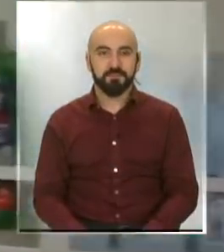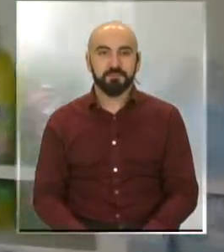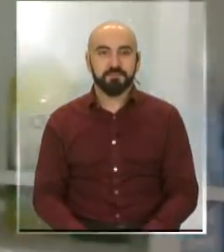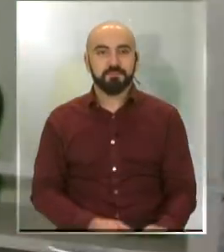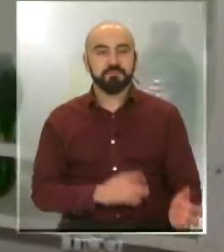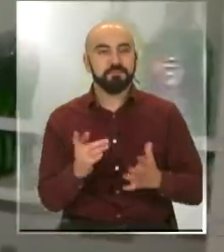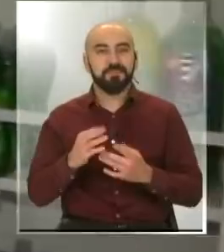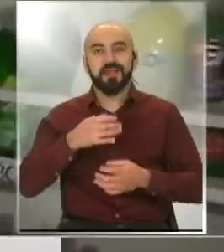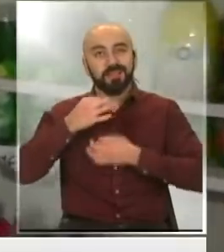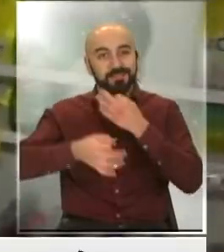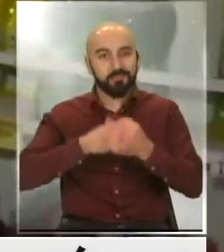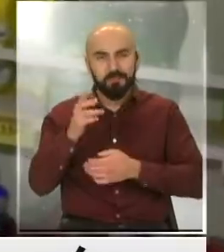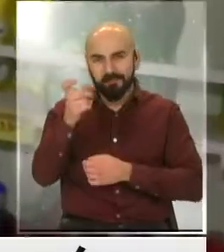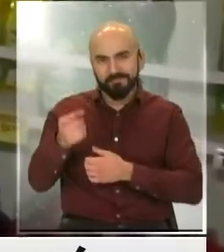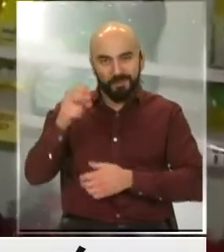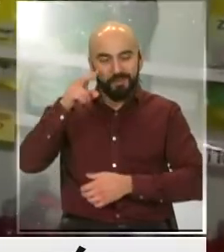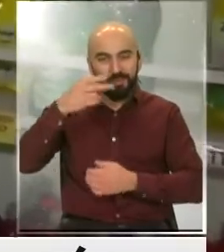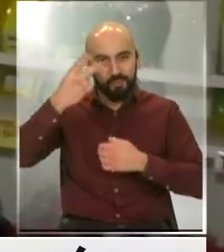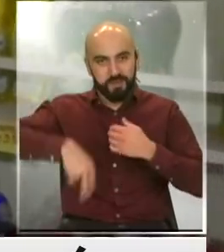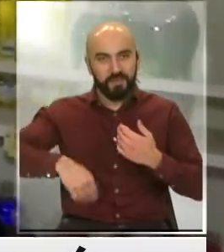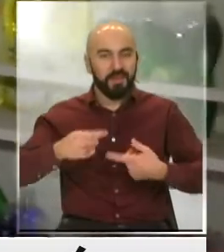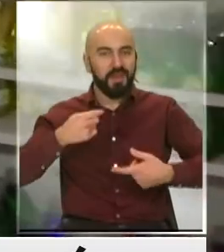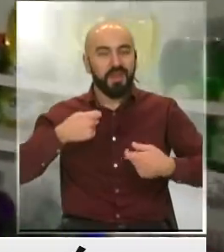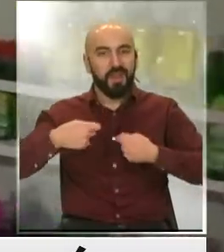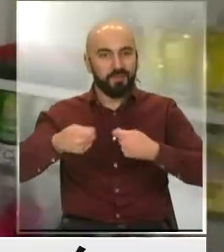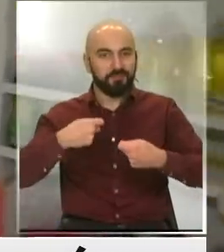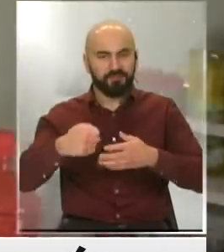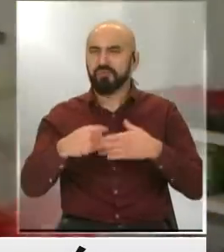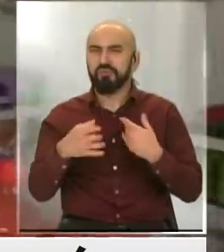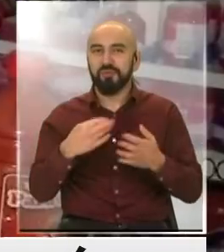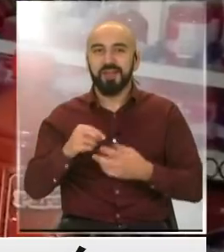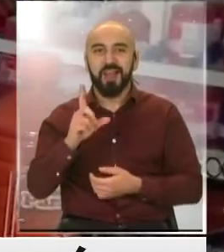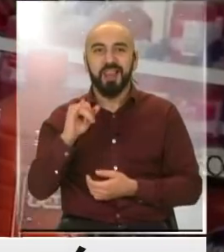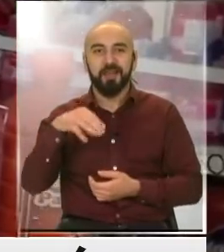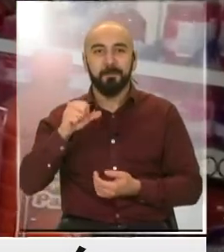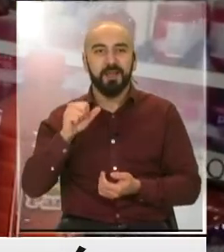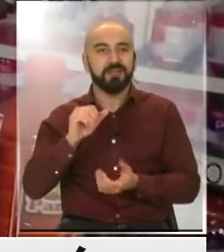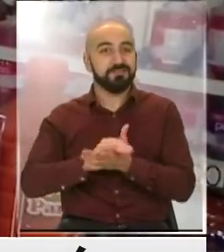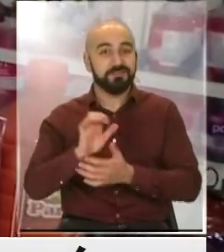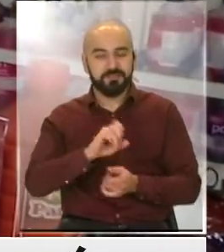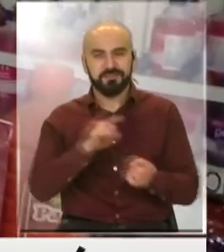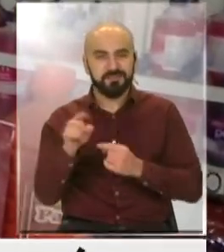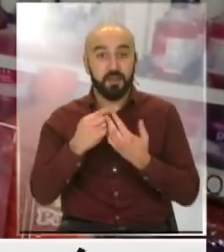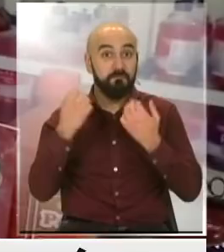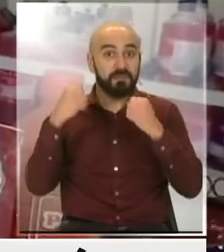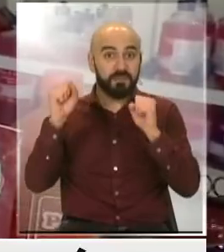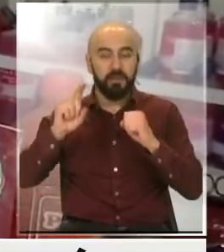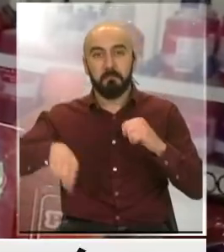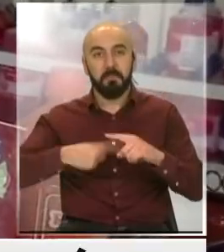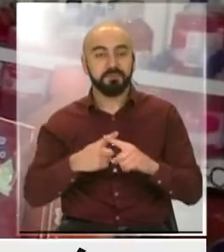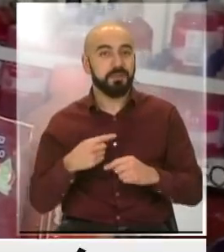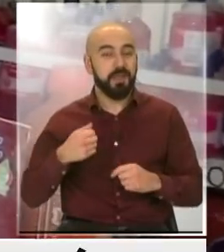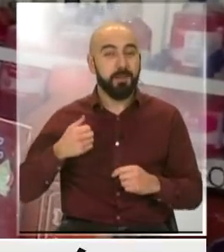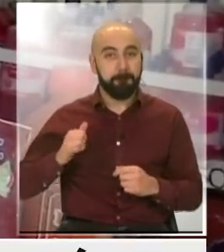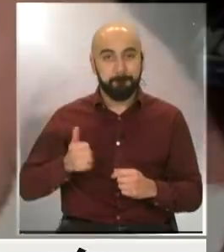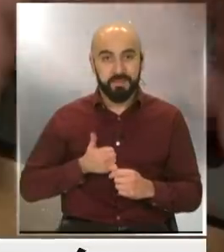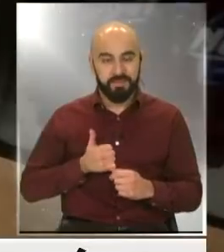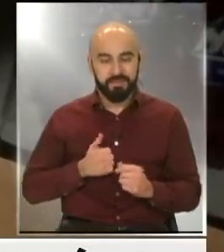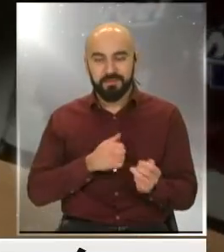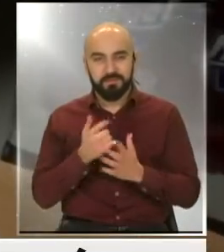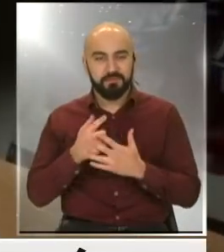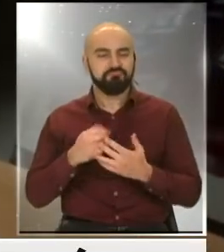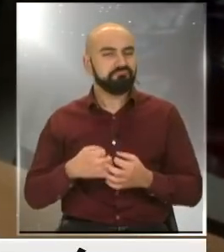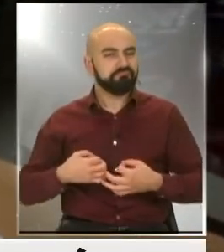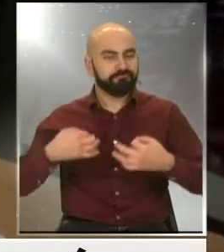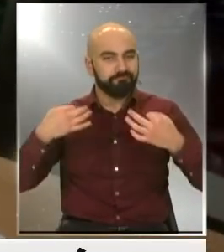El testimonio del dueño de este local en Limache fue clave para que tanto la Fiscalía como la PDI acrecentaran sus